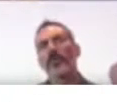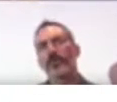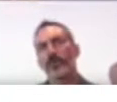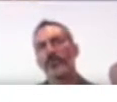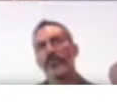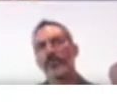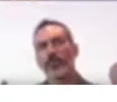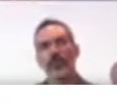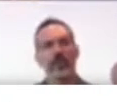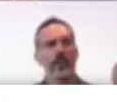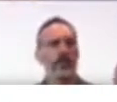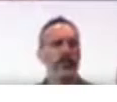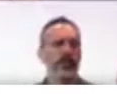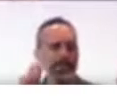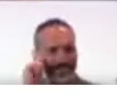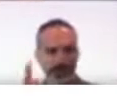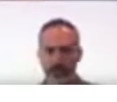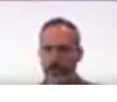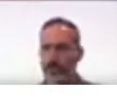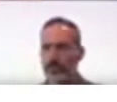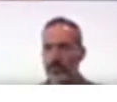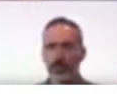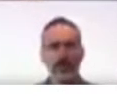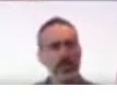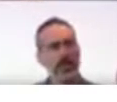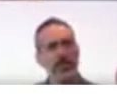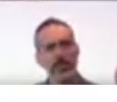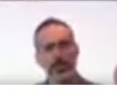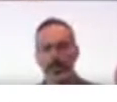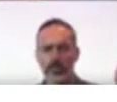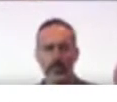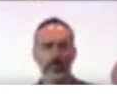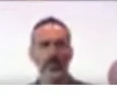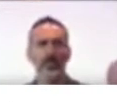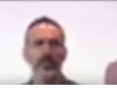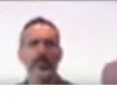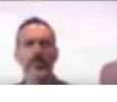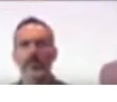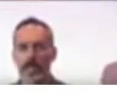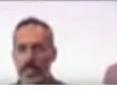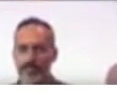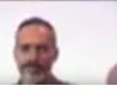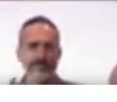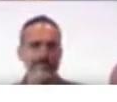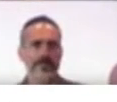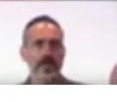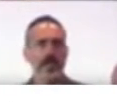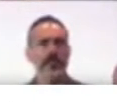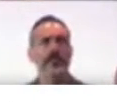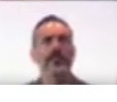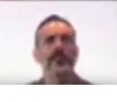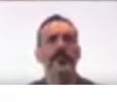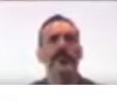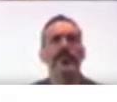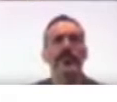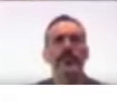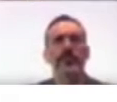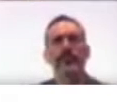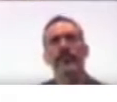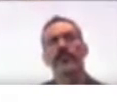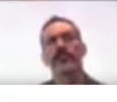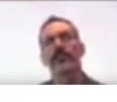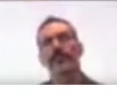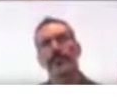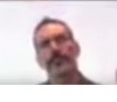de prestación de servicios, en todo estamos coordinados. Los recursos son